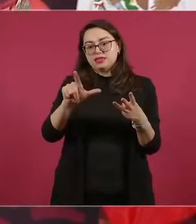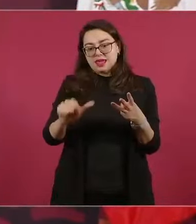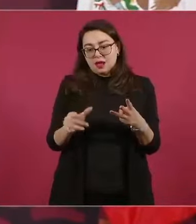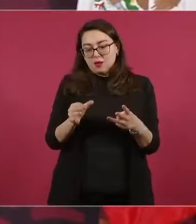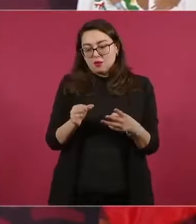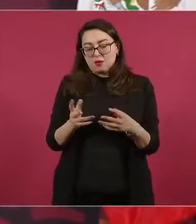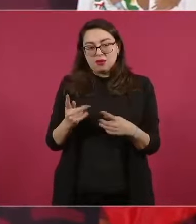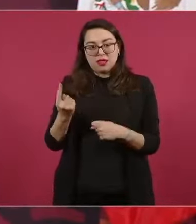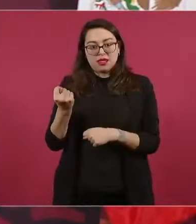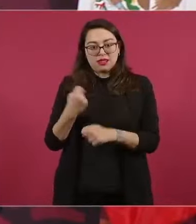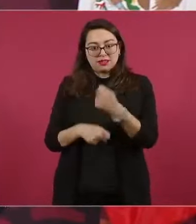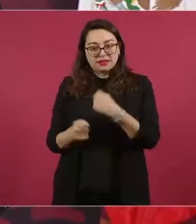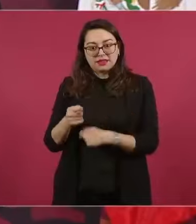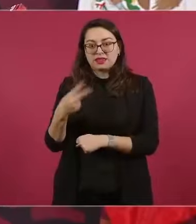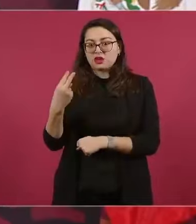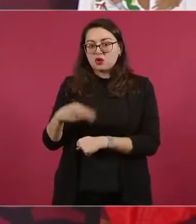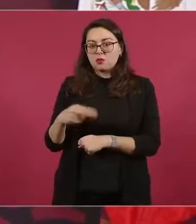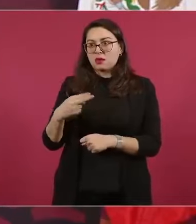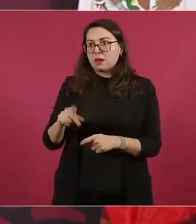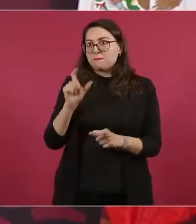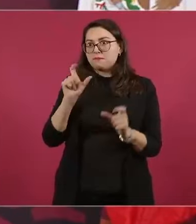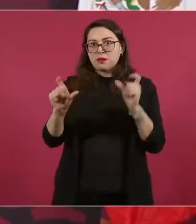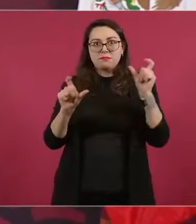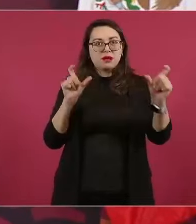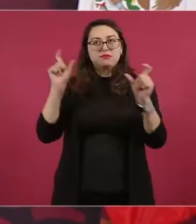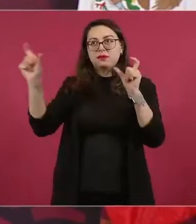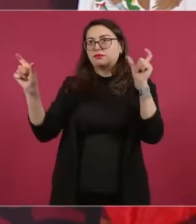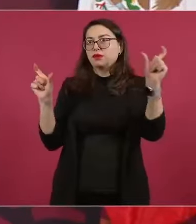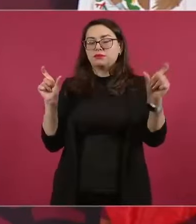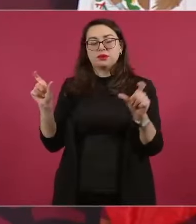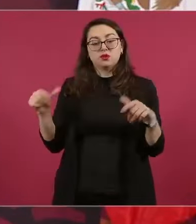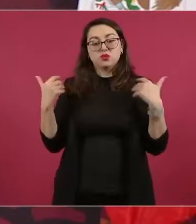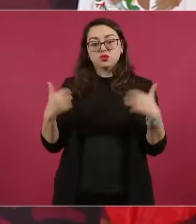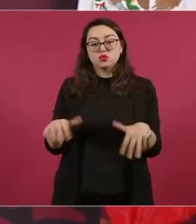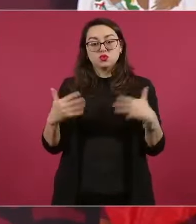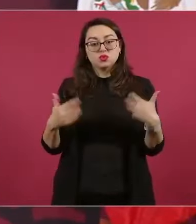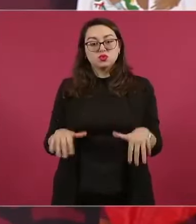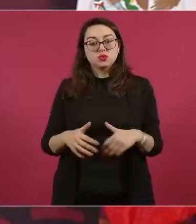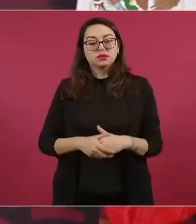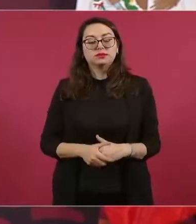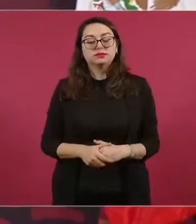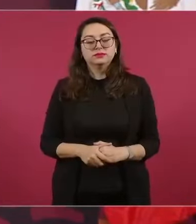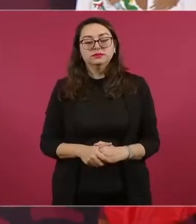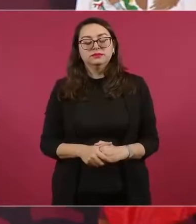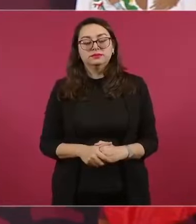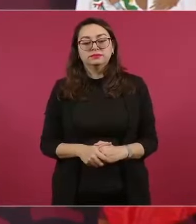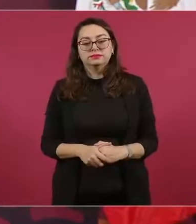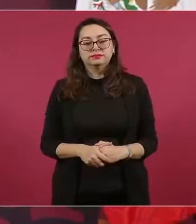muchísimas tiendas tienen ese nombre.